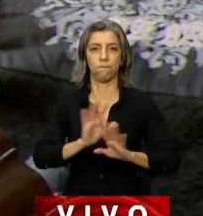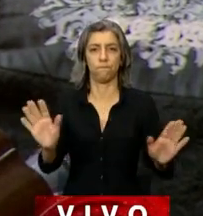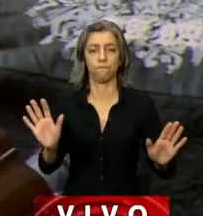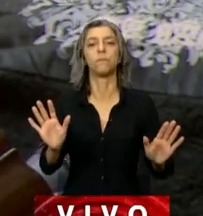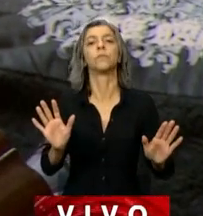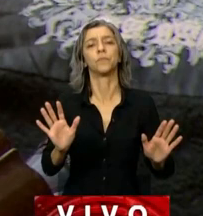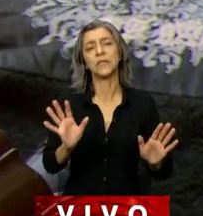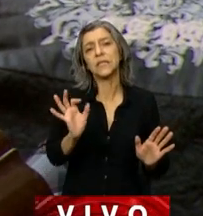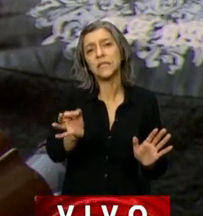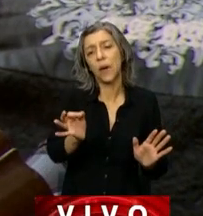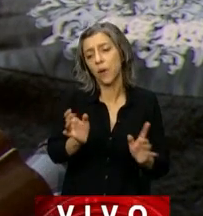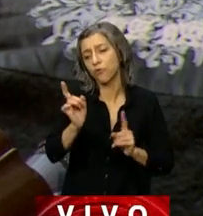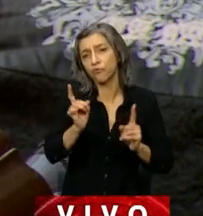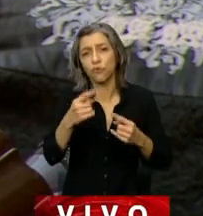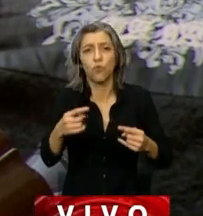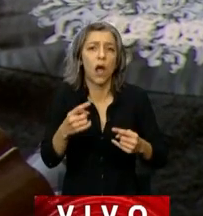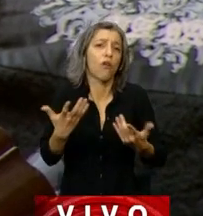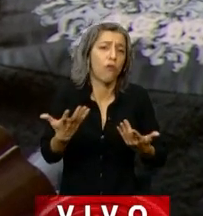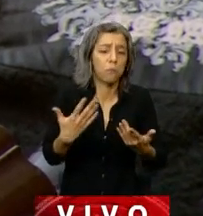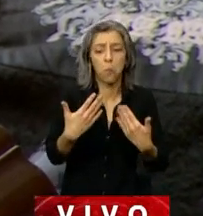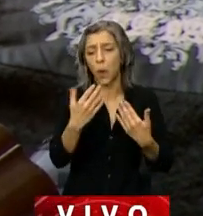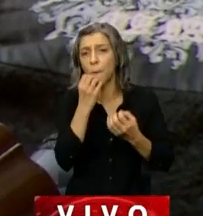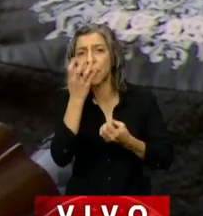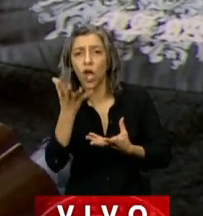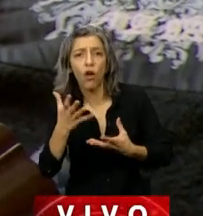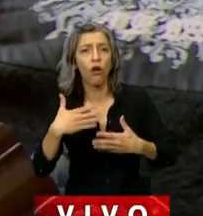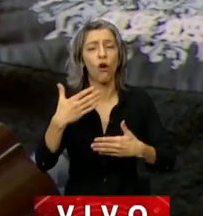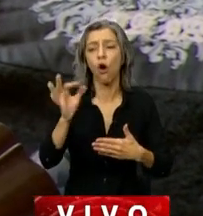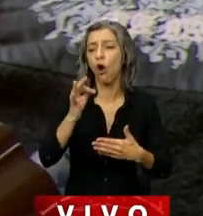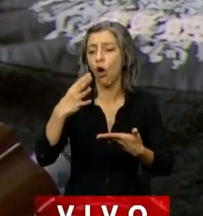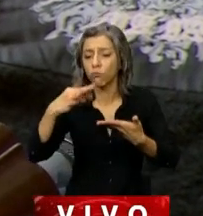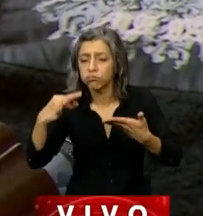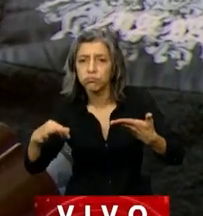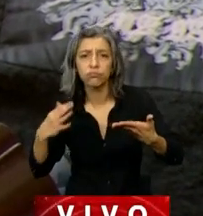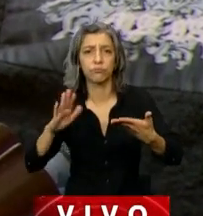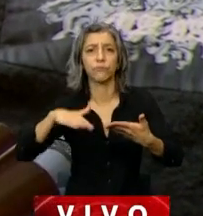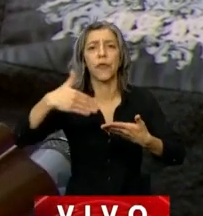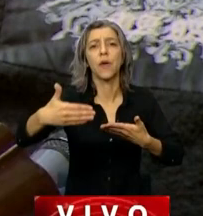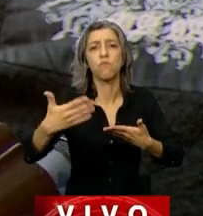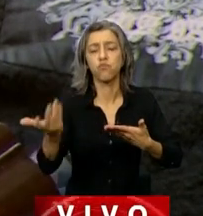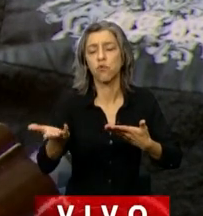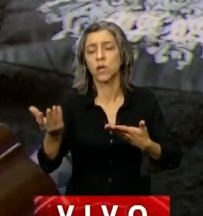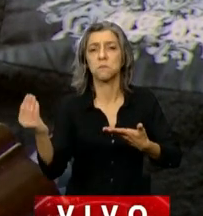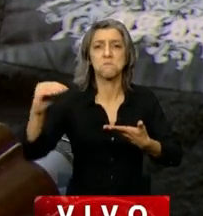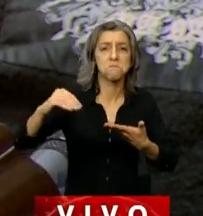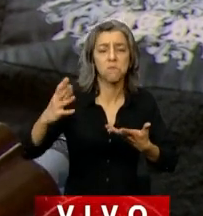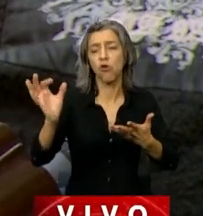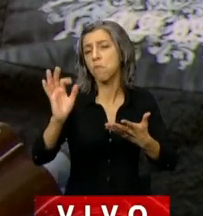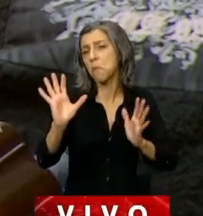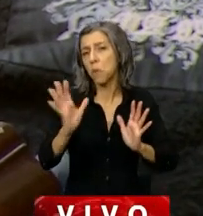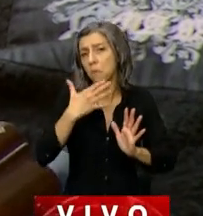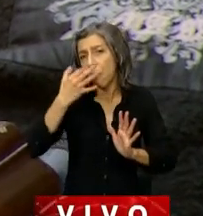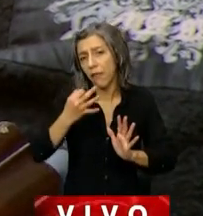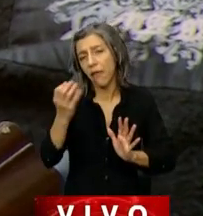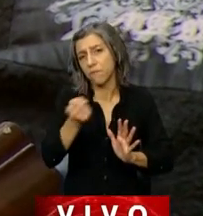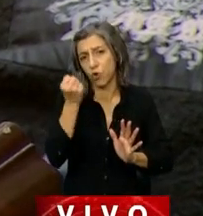siempre haya alguna cosa que se puede mejorar o revisar, nos parece que en este punto es importante. De todos